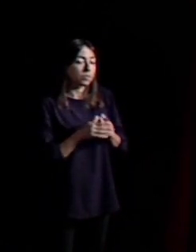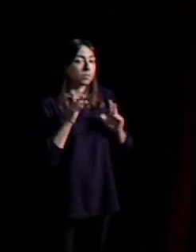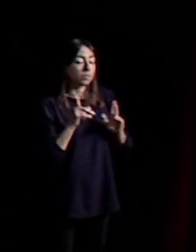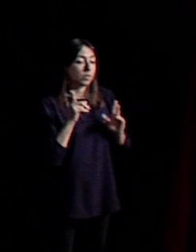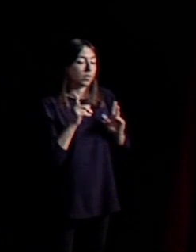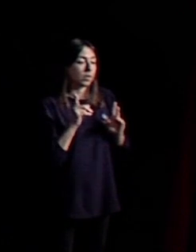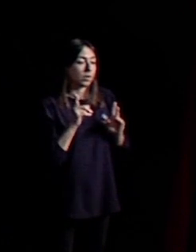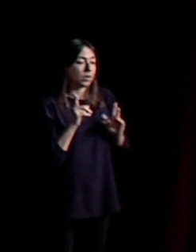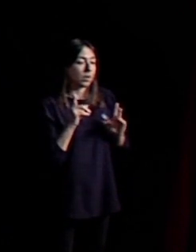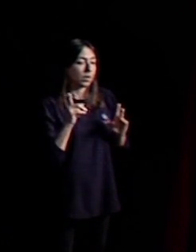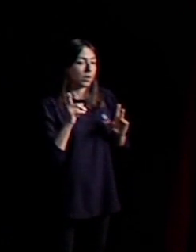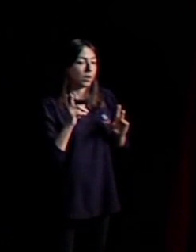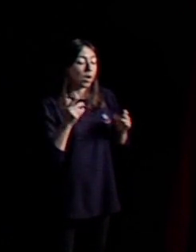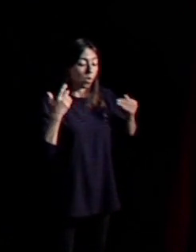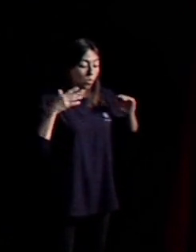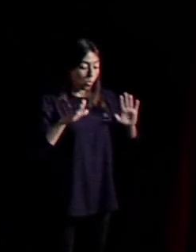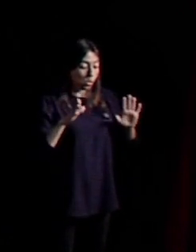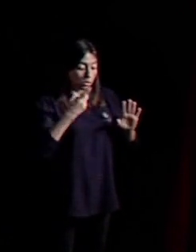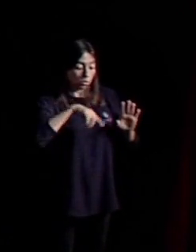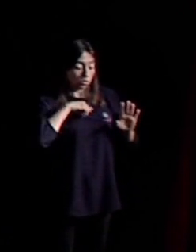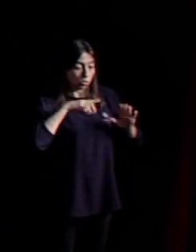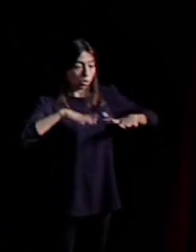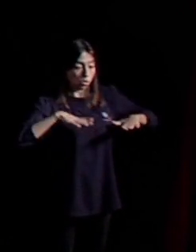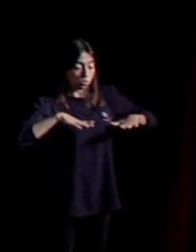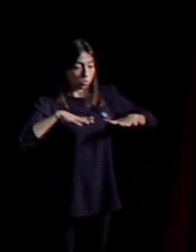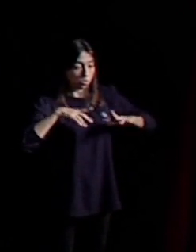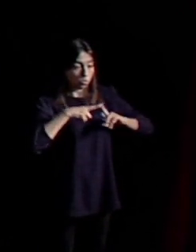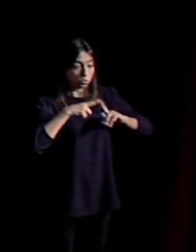Erróneamente, cuando estamos en Internet